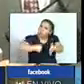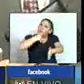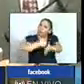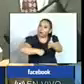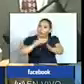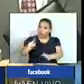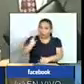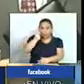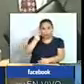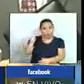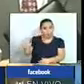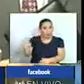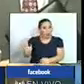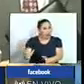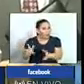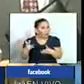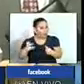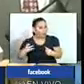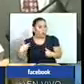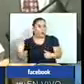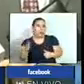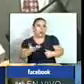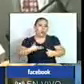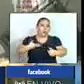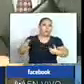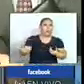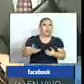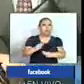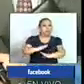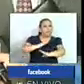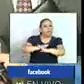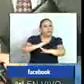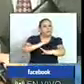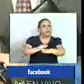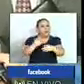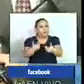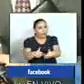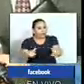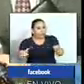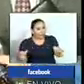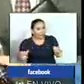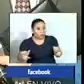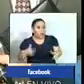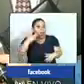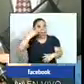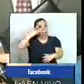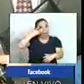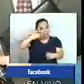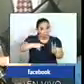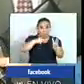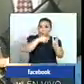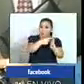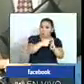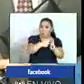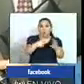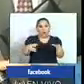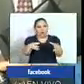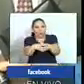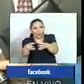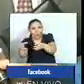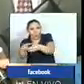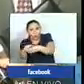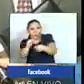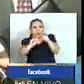si vemos que quieren violentar la libertad sindical. El trasfondo es que si descabezan al movimiento sindical,